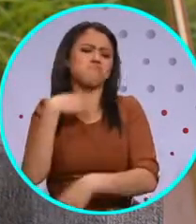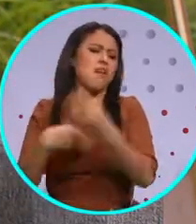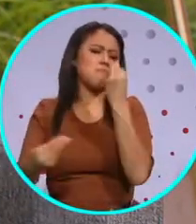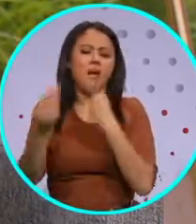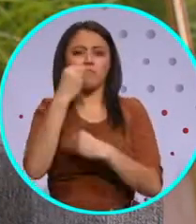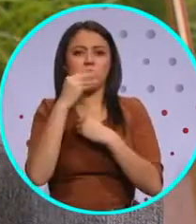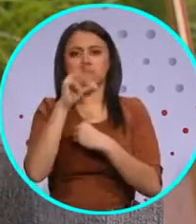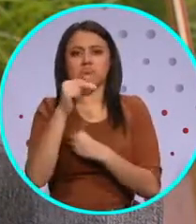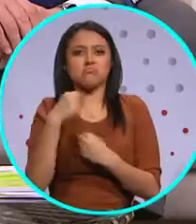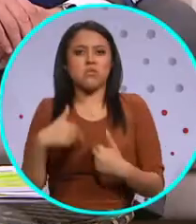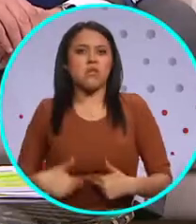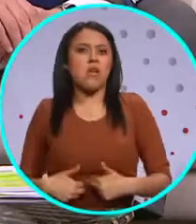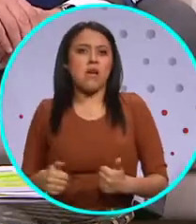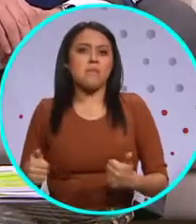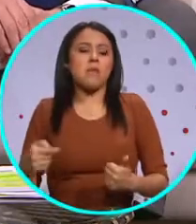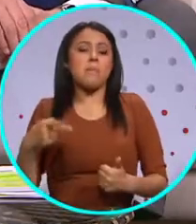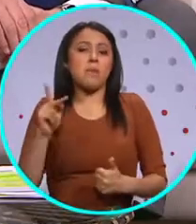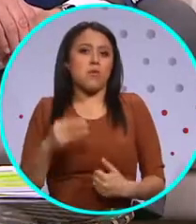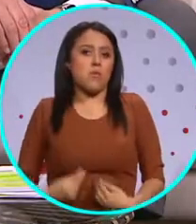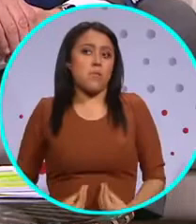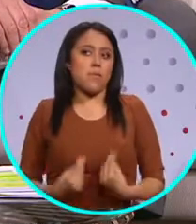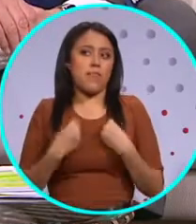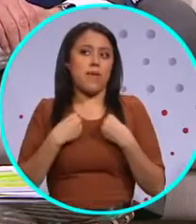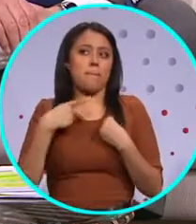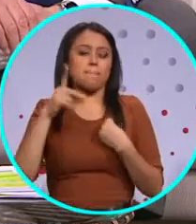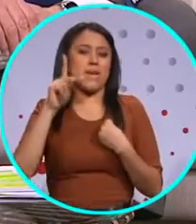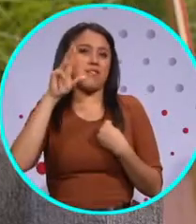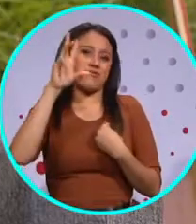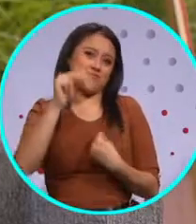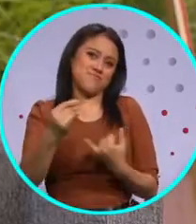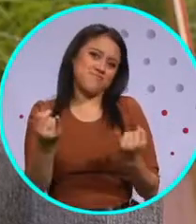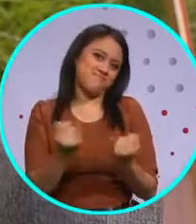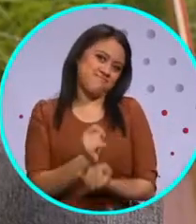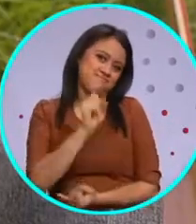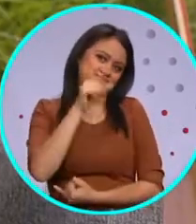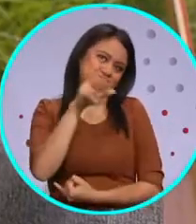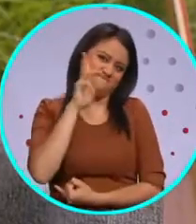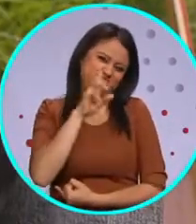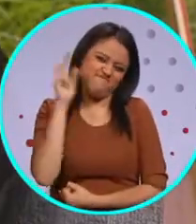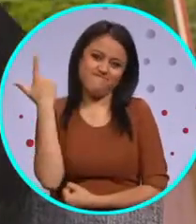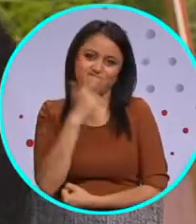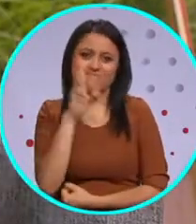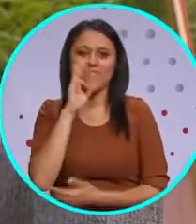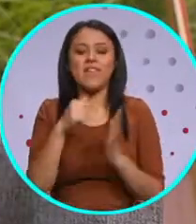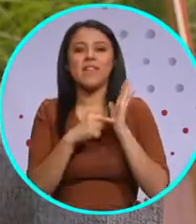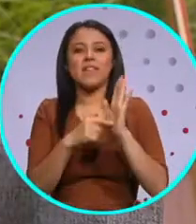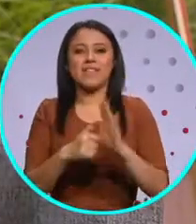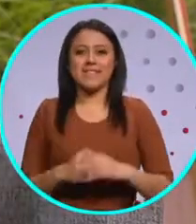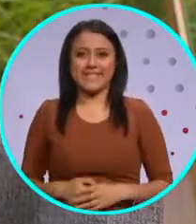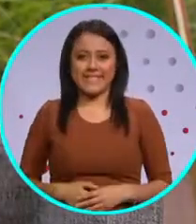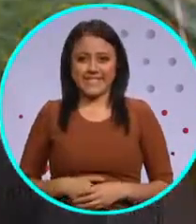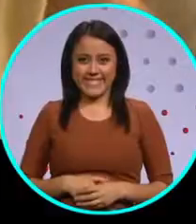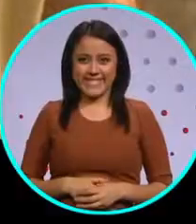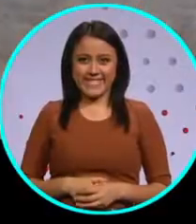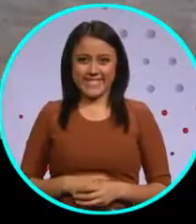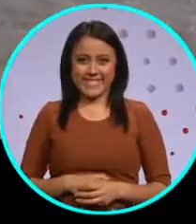tengo hambre seguramente estoy lleno de vida no esto también es desnutrición pero ahora cuando les cuento más y vamos a ver